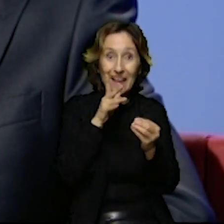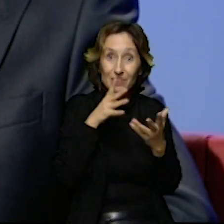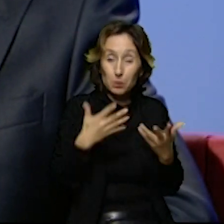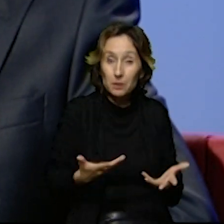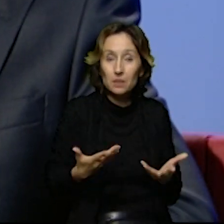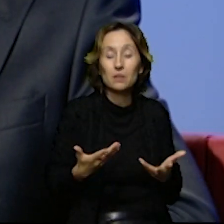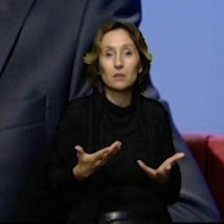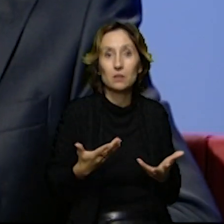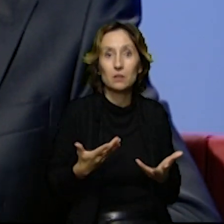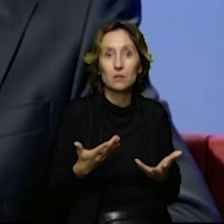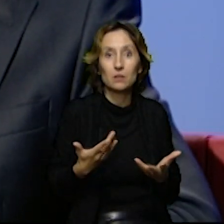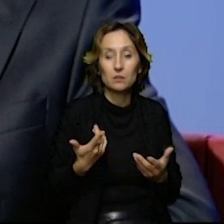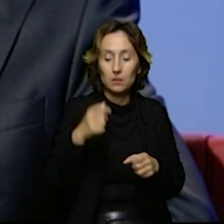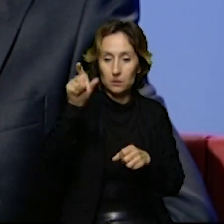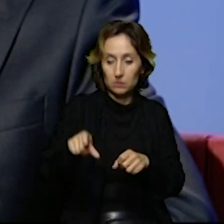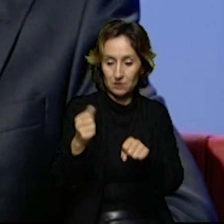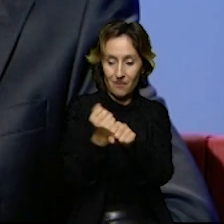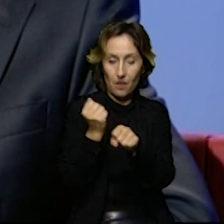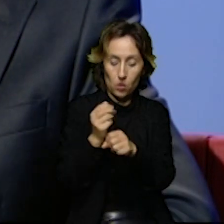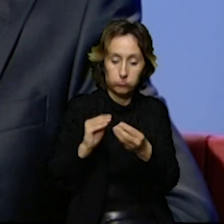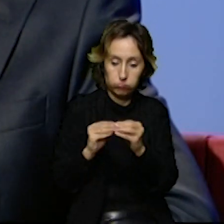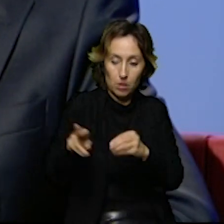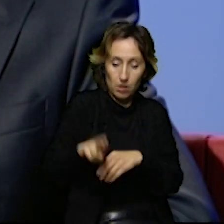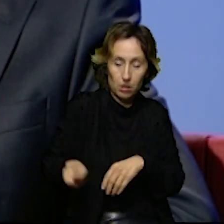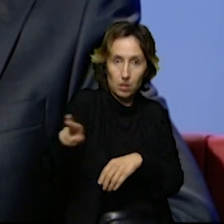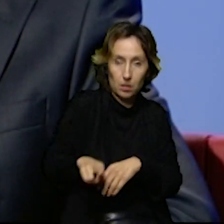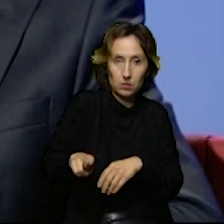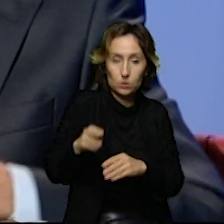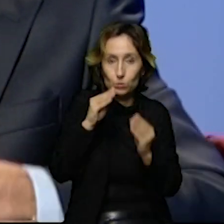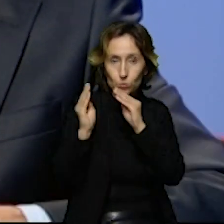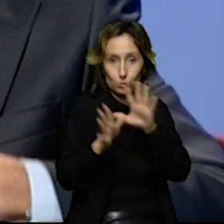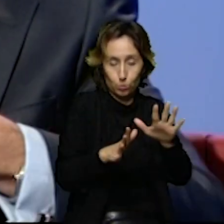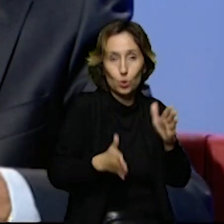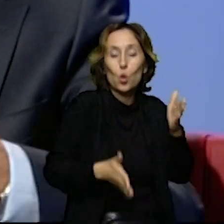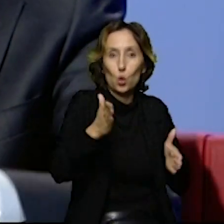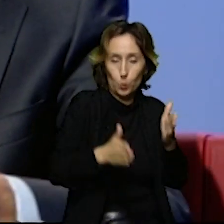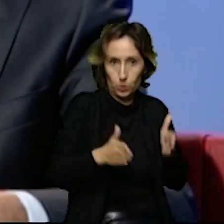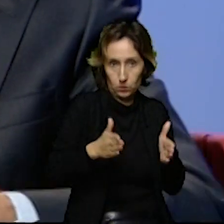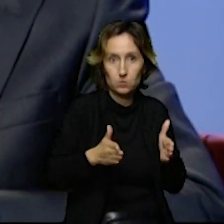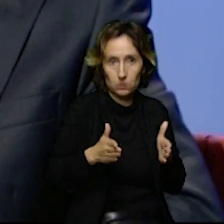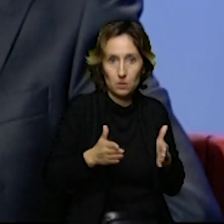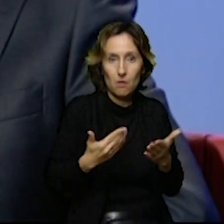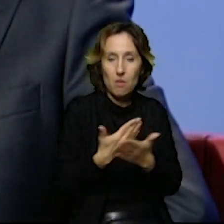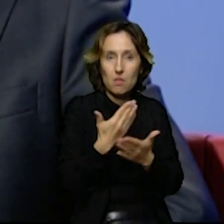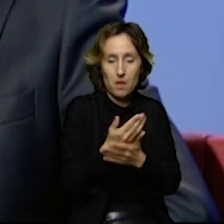momento que está haciendo labores rutinarias va a ser sustituida por robots. Lo está haciendo cada día ya,